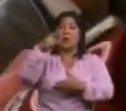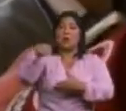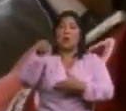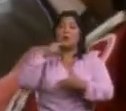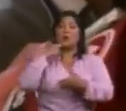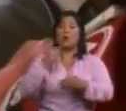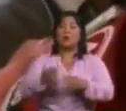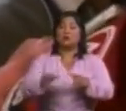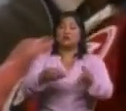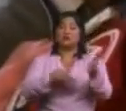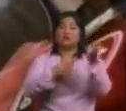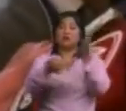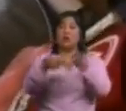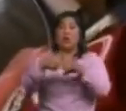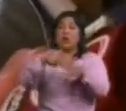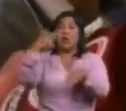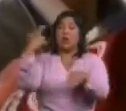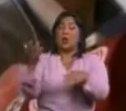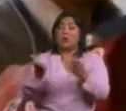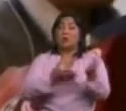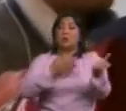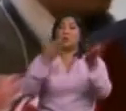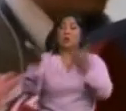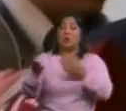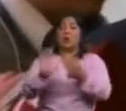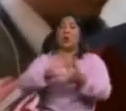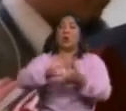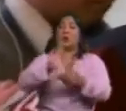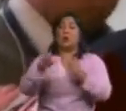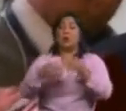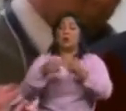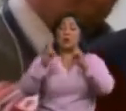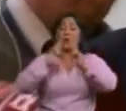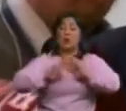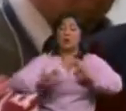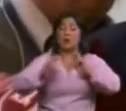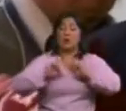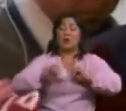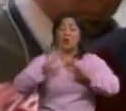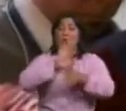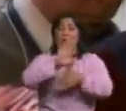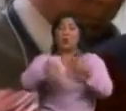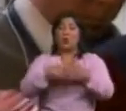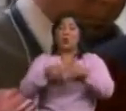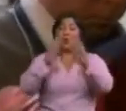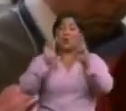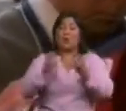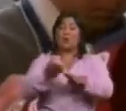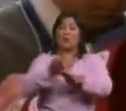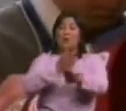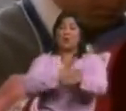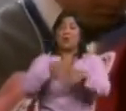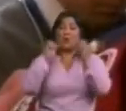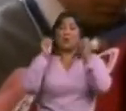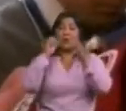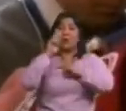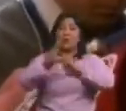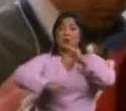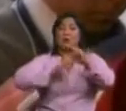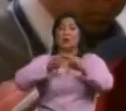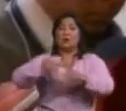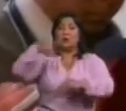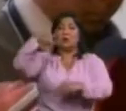tras comparecer ante la Comisión Multipartidista de la Asamblea que investiga los hechos registrados en el paro nacional. Pérez García señaló